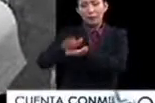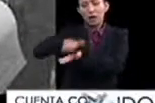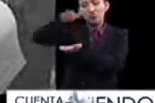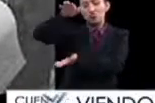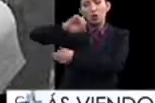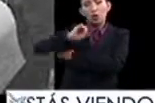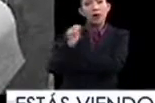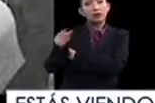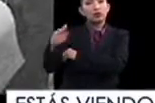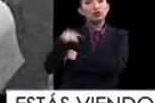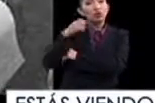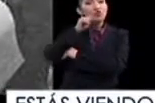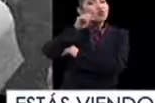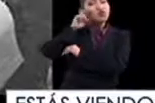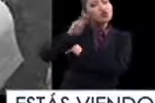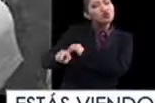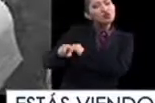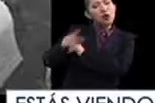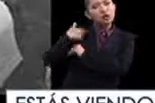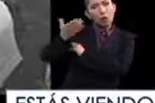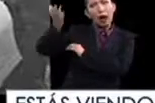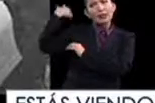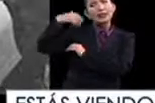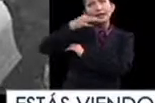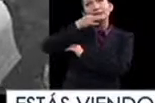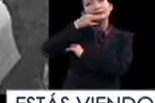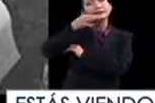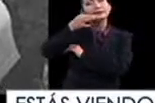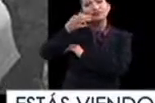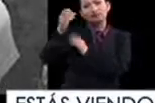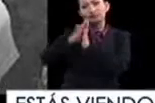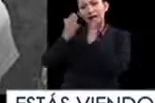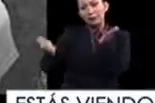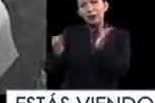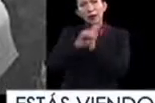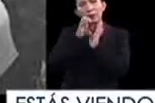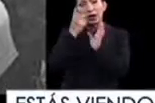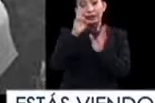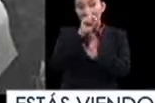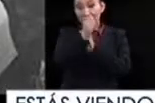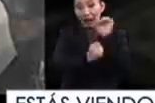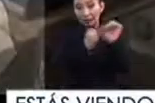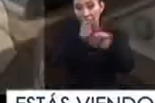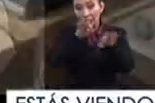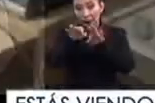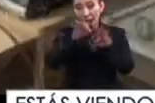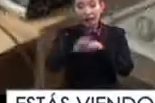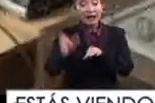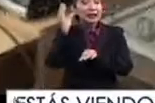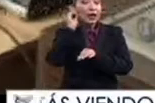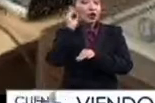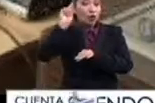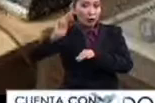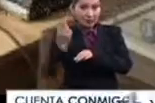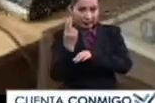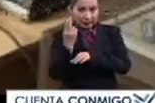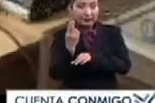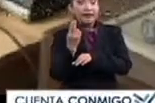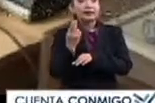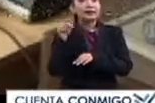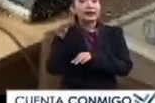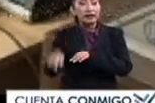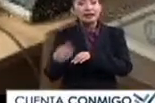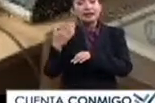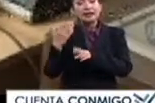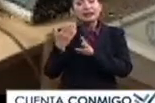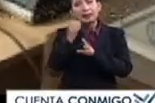no había yo recogido, que habían publicado. Por ejemplo, estuve 30 años trabajando en Radio Universidad y